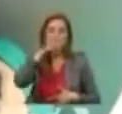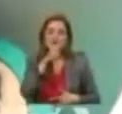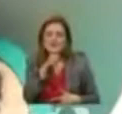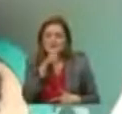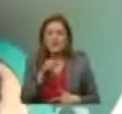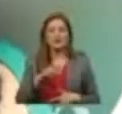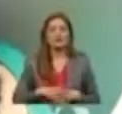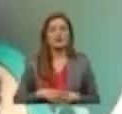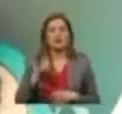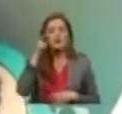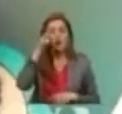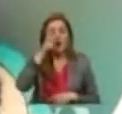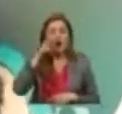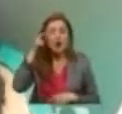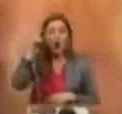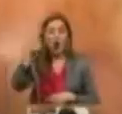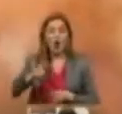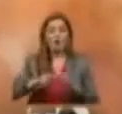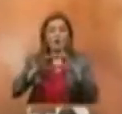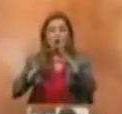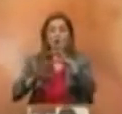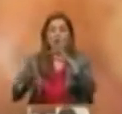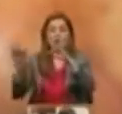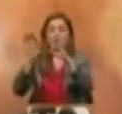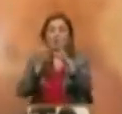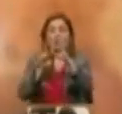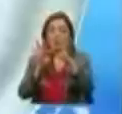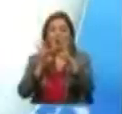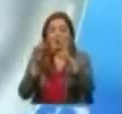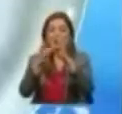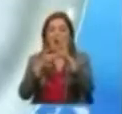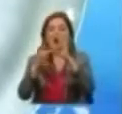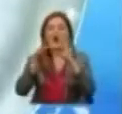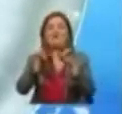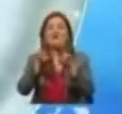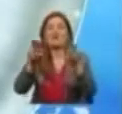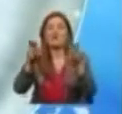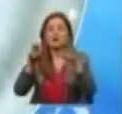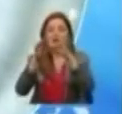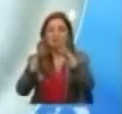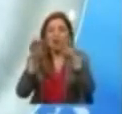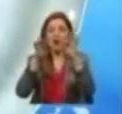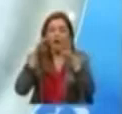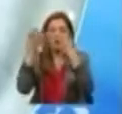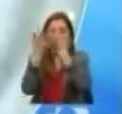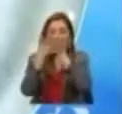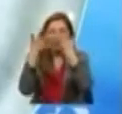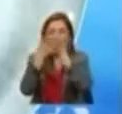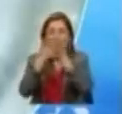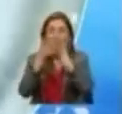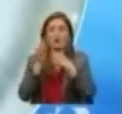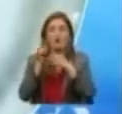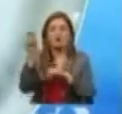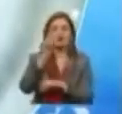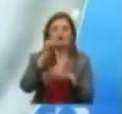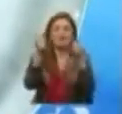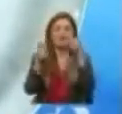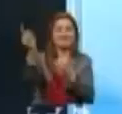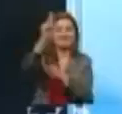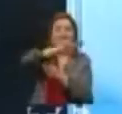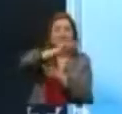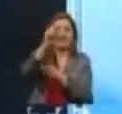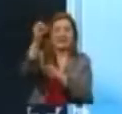ocurre cuando el lente natural de los ojos, llamado cristalino, se nubla. Es similar a mirar a través de un parabrisas empañado o